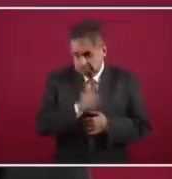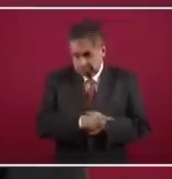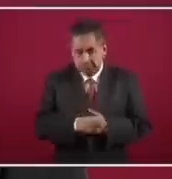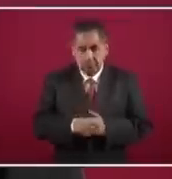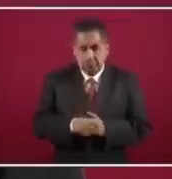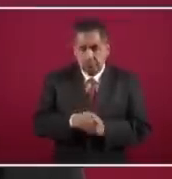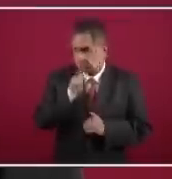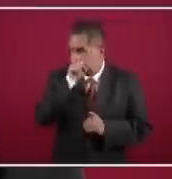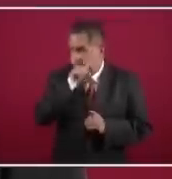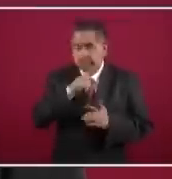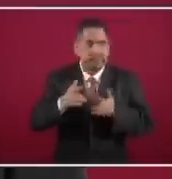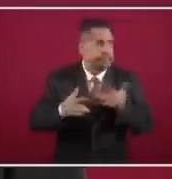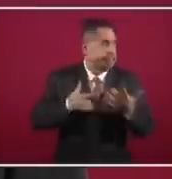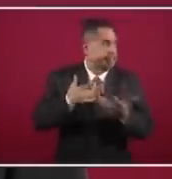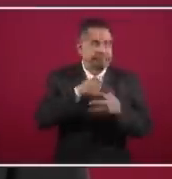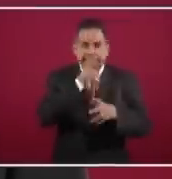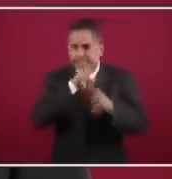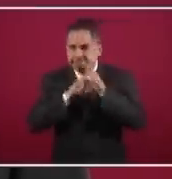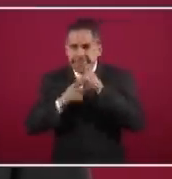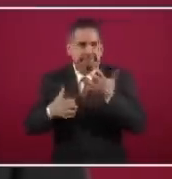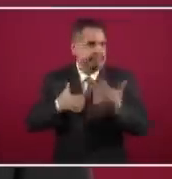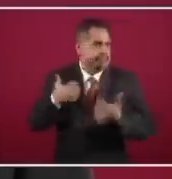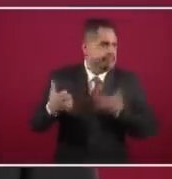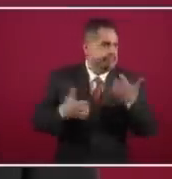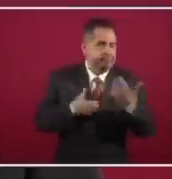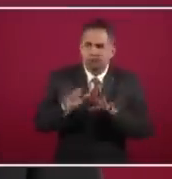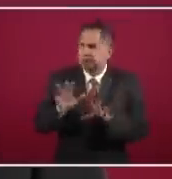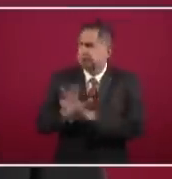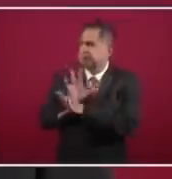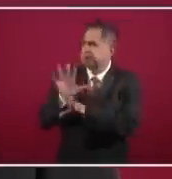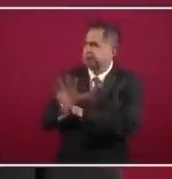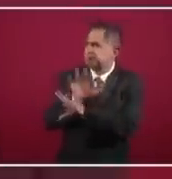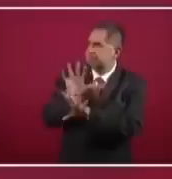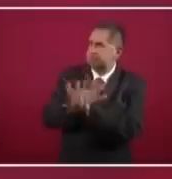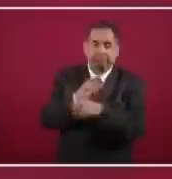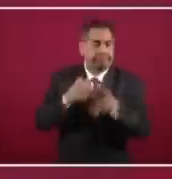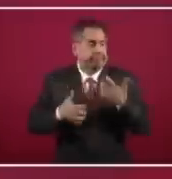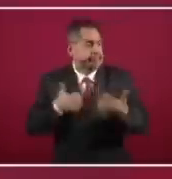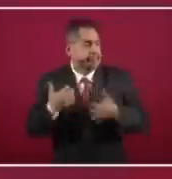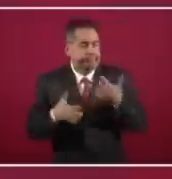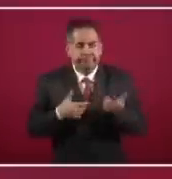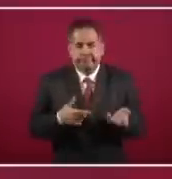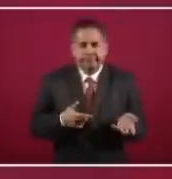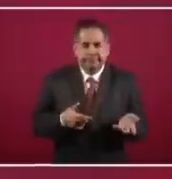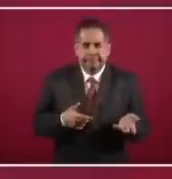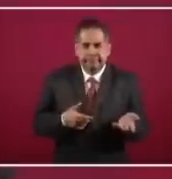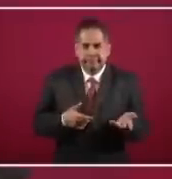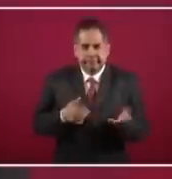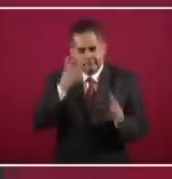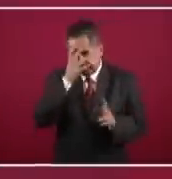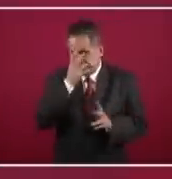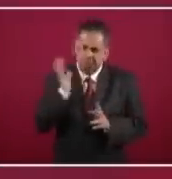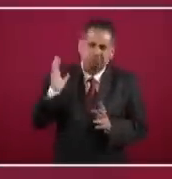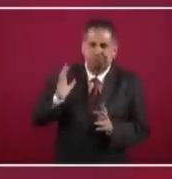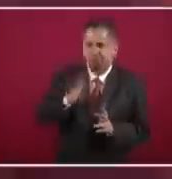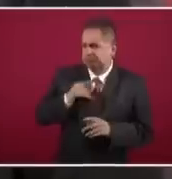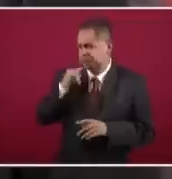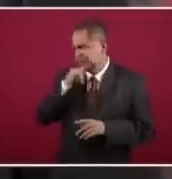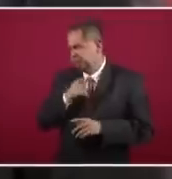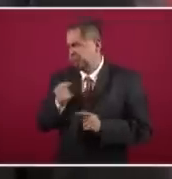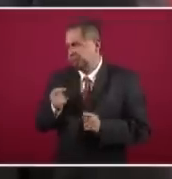están tan desquiciados, tan desesperados con los cambios que se están llevando a cabo, que se están quitando ellos mismos